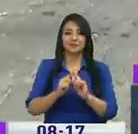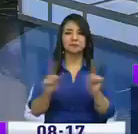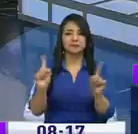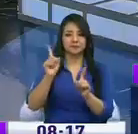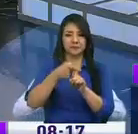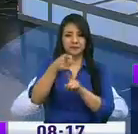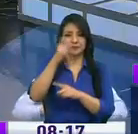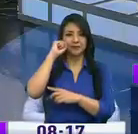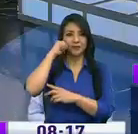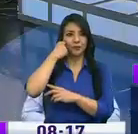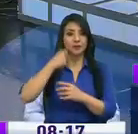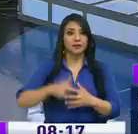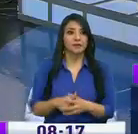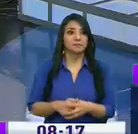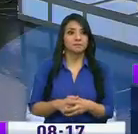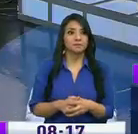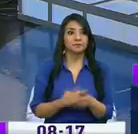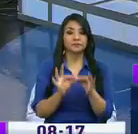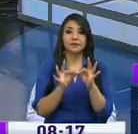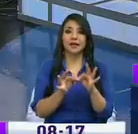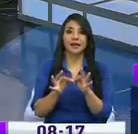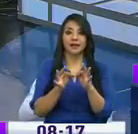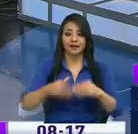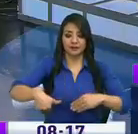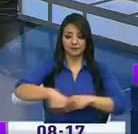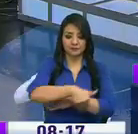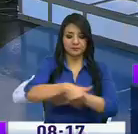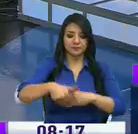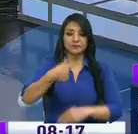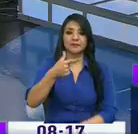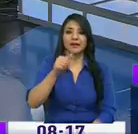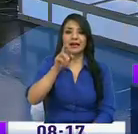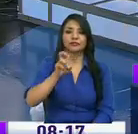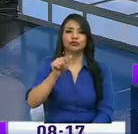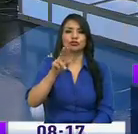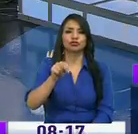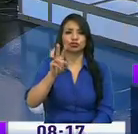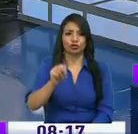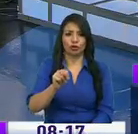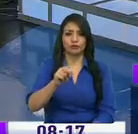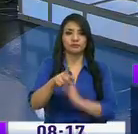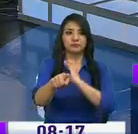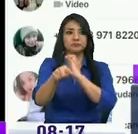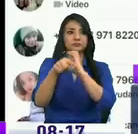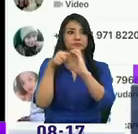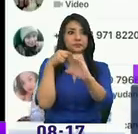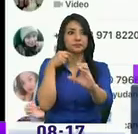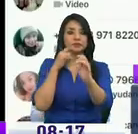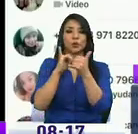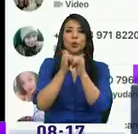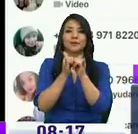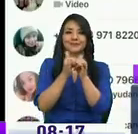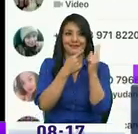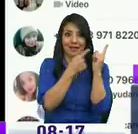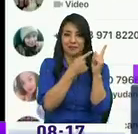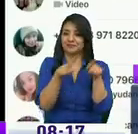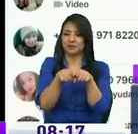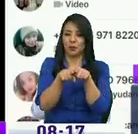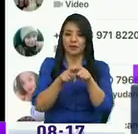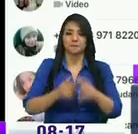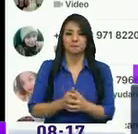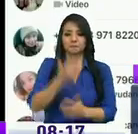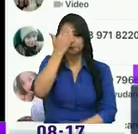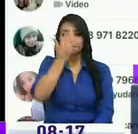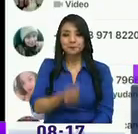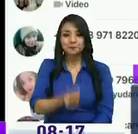recordemos, esta solicitud de reparación de la calle Juan Garzón llegó a través de nuestros números de WhatsApp. Buenos días, estimados, por favor su